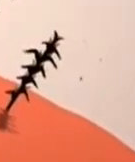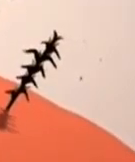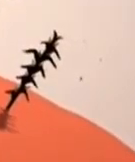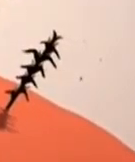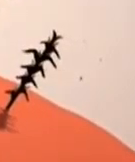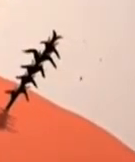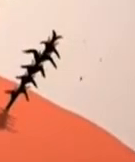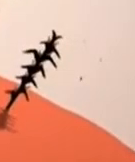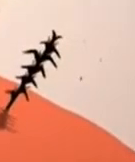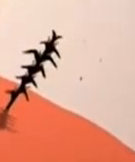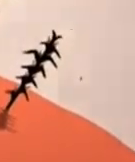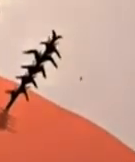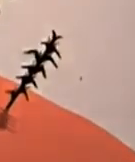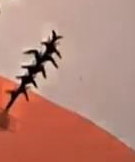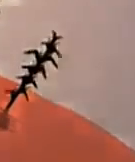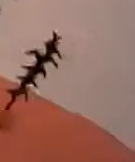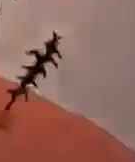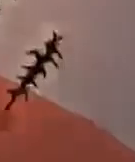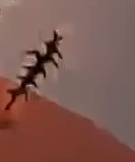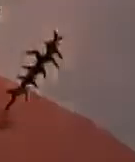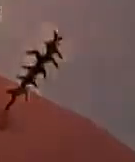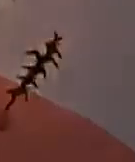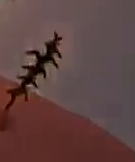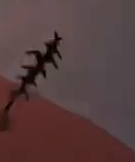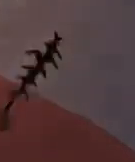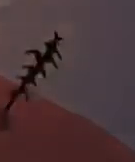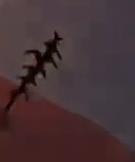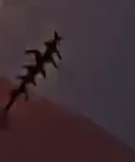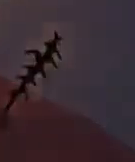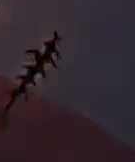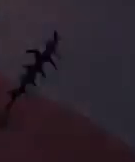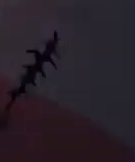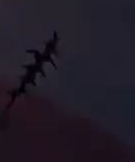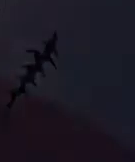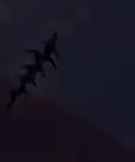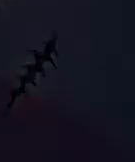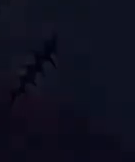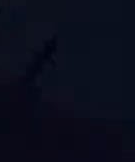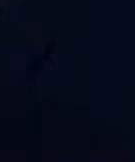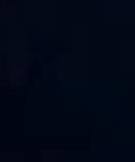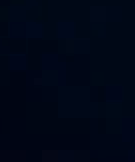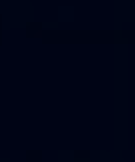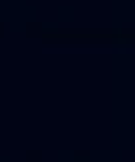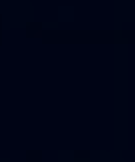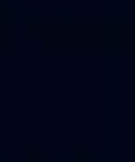Nkapu vindura shimha ngudi mhupya. Nkapu, peya kai nyatho.